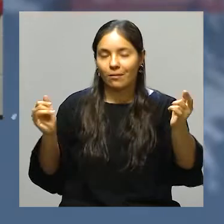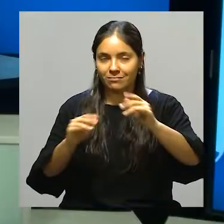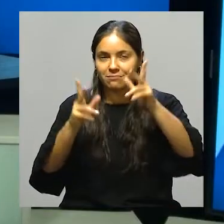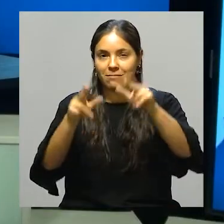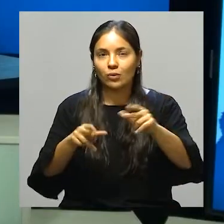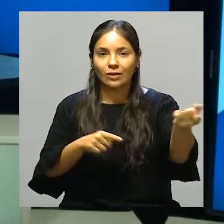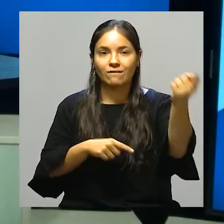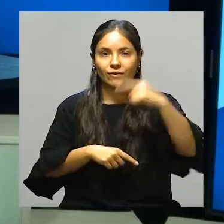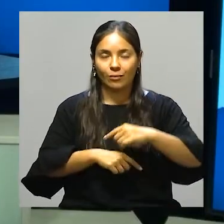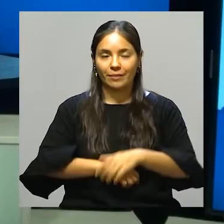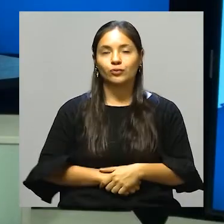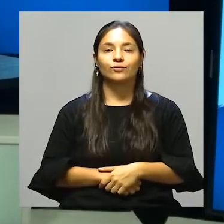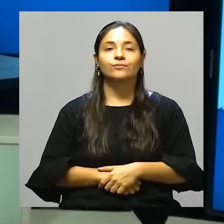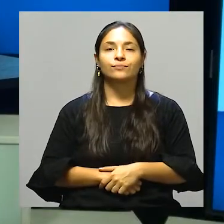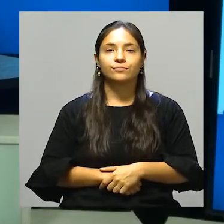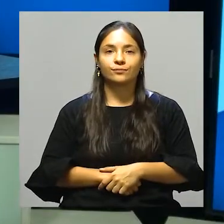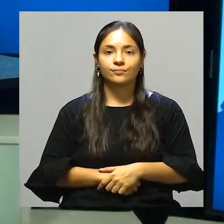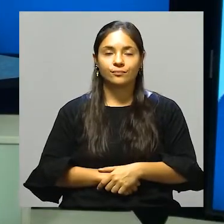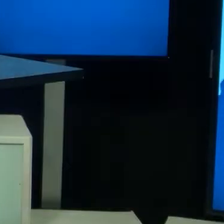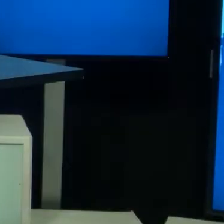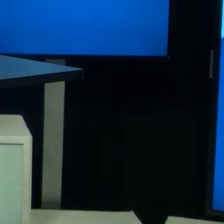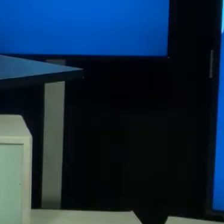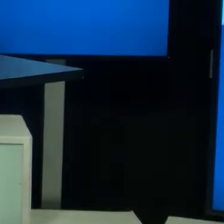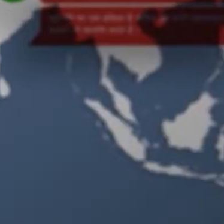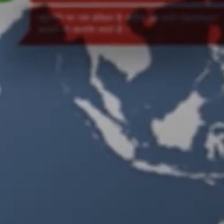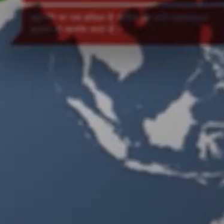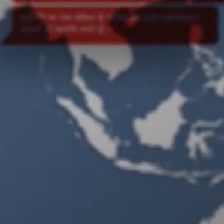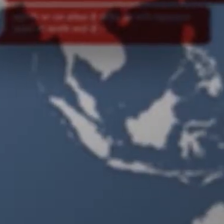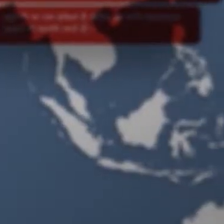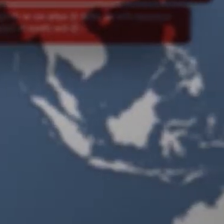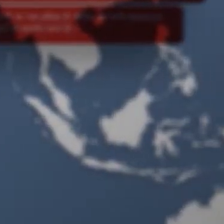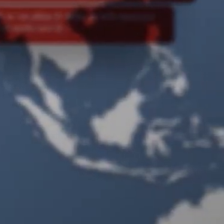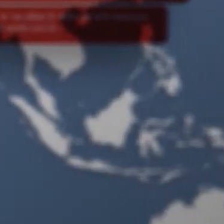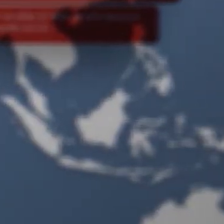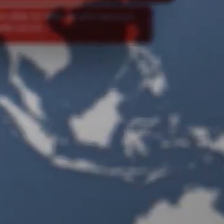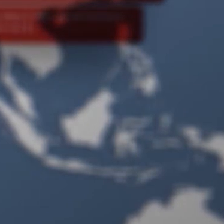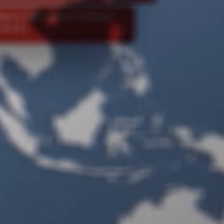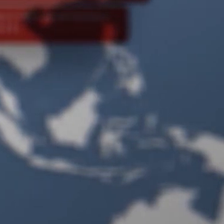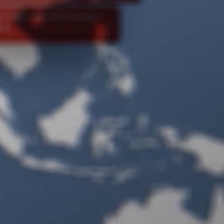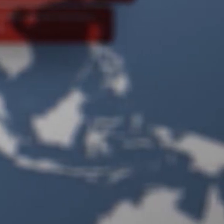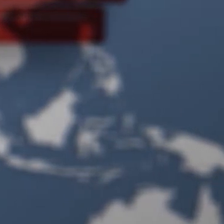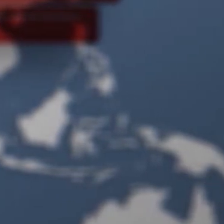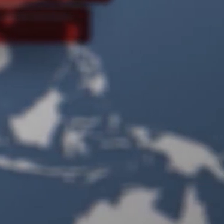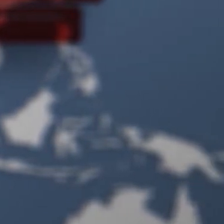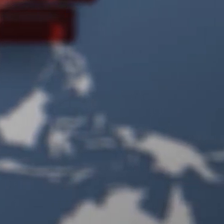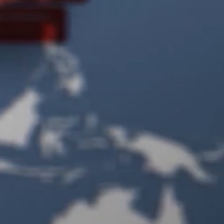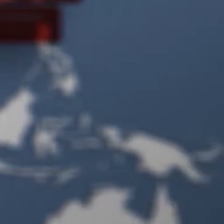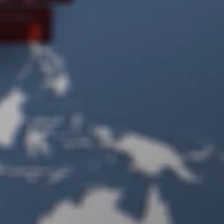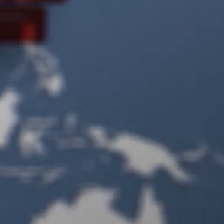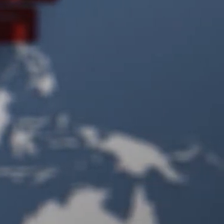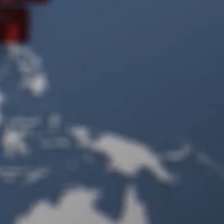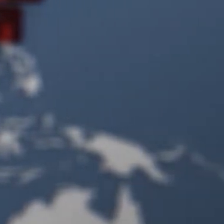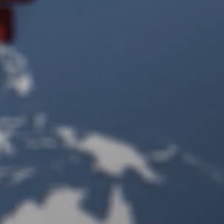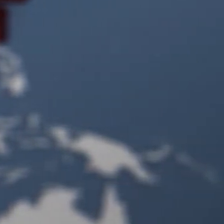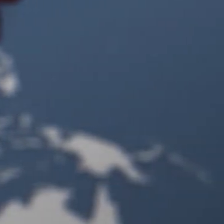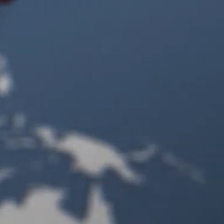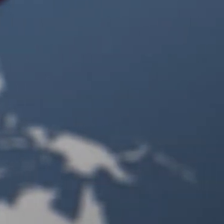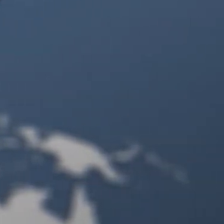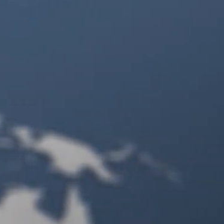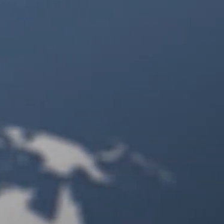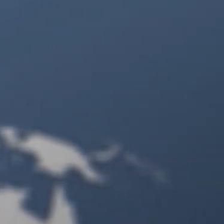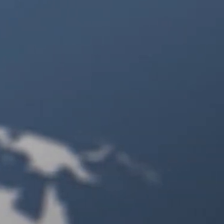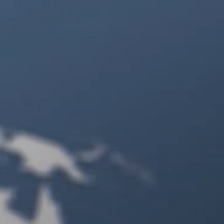superior pública financiada estatalmente, adecuadamente financiada por el Estado. Ese es un reclamo que incluso recuerdo